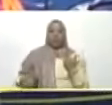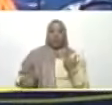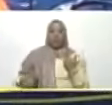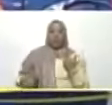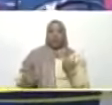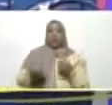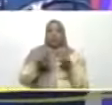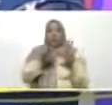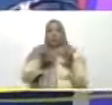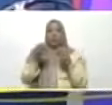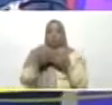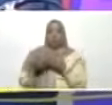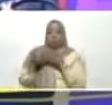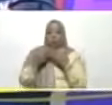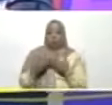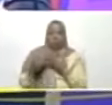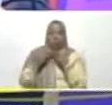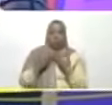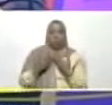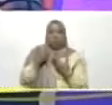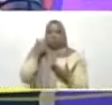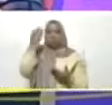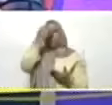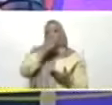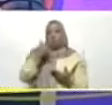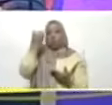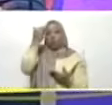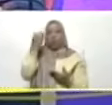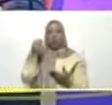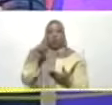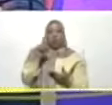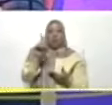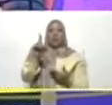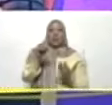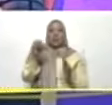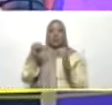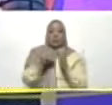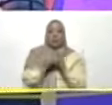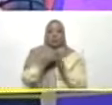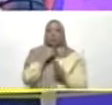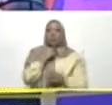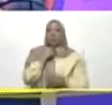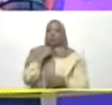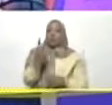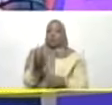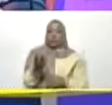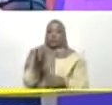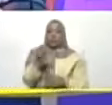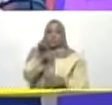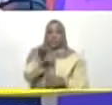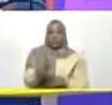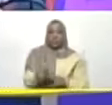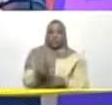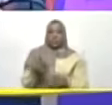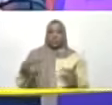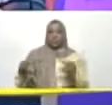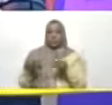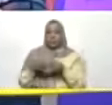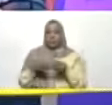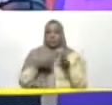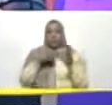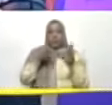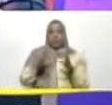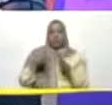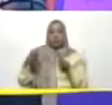700 estudiantes son la cara de más de de 100,000 Voceros y voceras que se reorganizaron